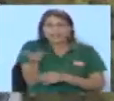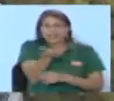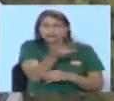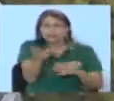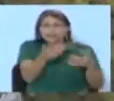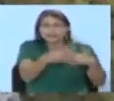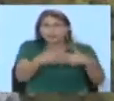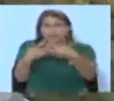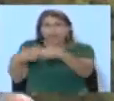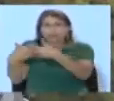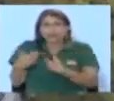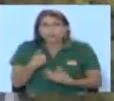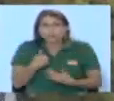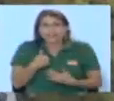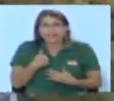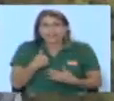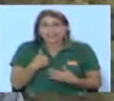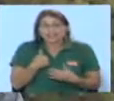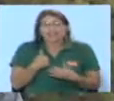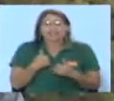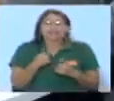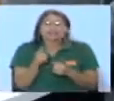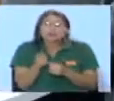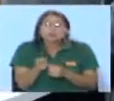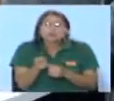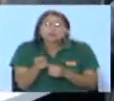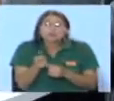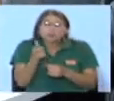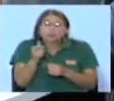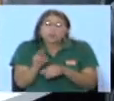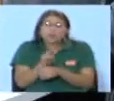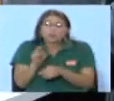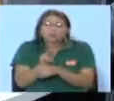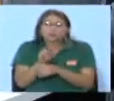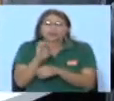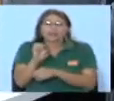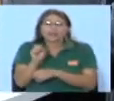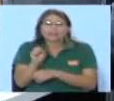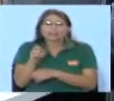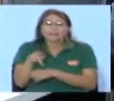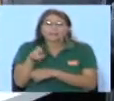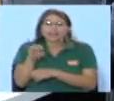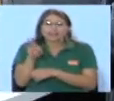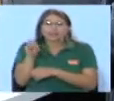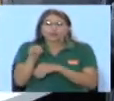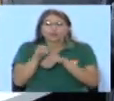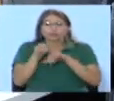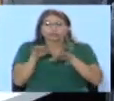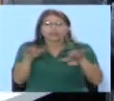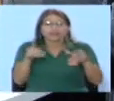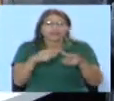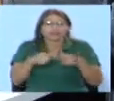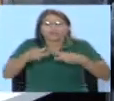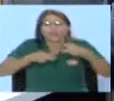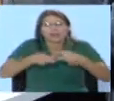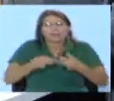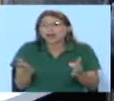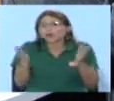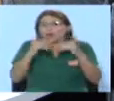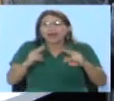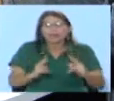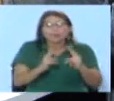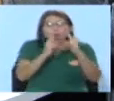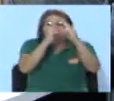uso pobre o no eficiente del espectro, entonces ahí sí tengo el problema de que no puedo hacer despliegue de torres nuevas, no puedo ampliar la